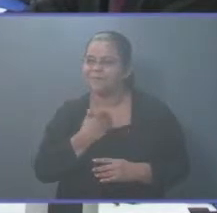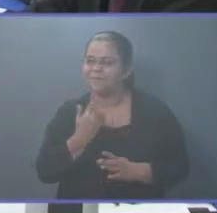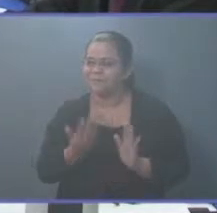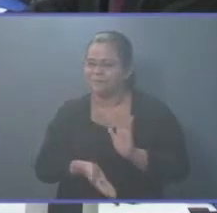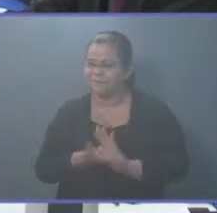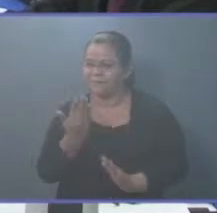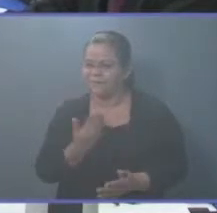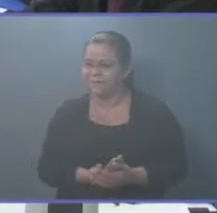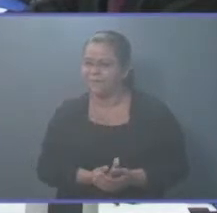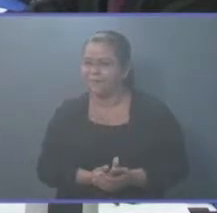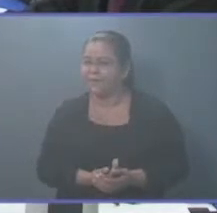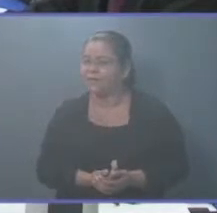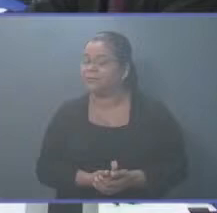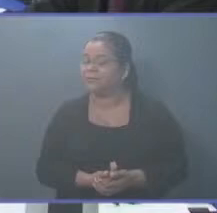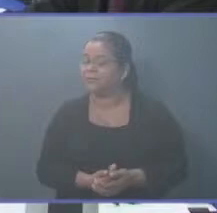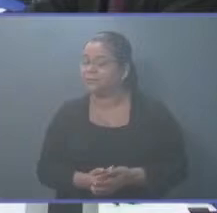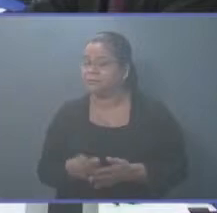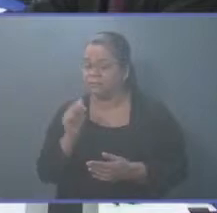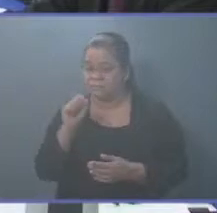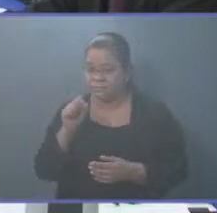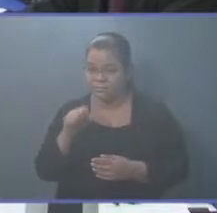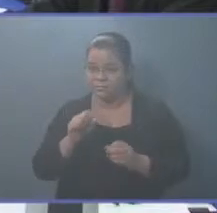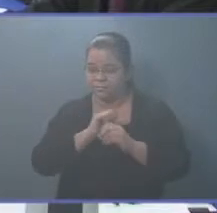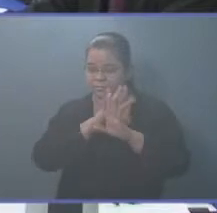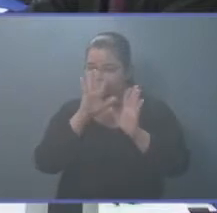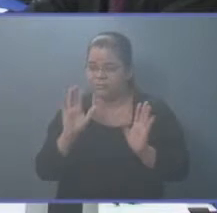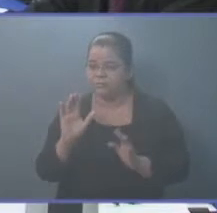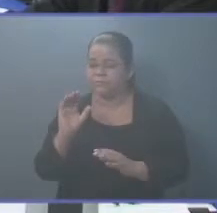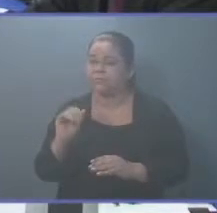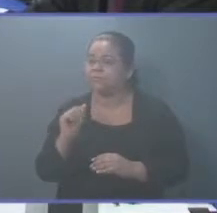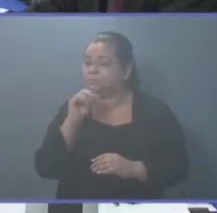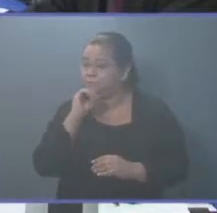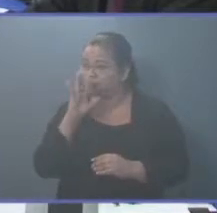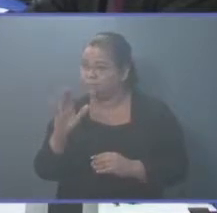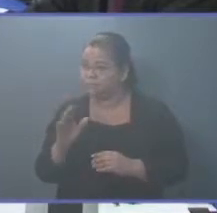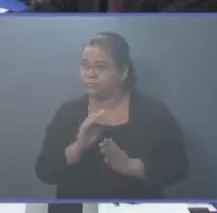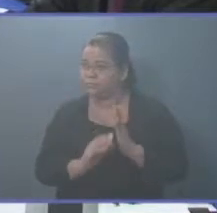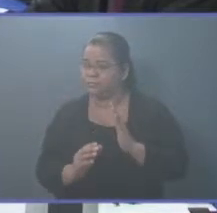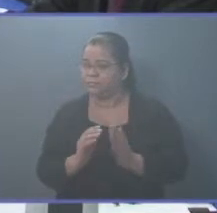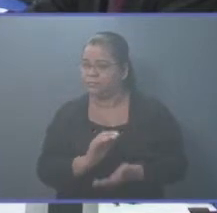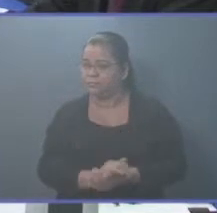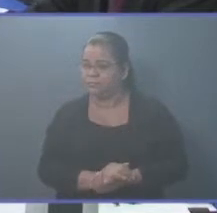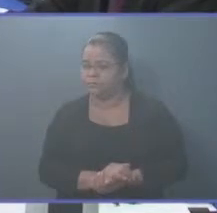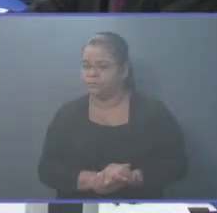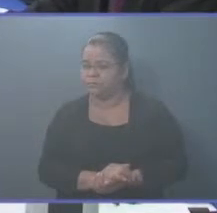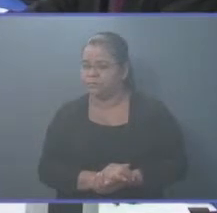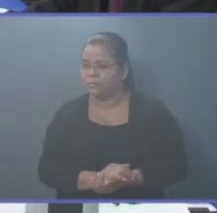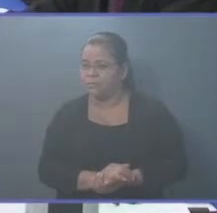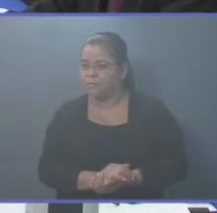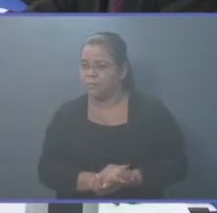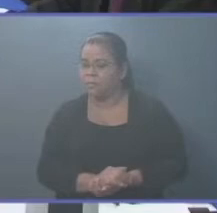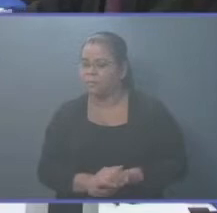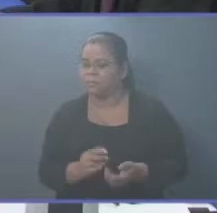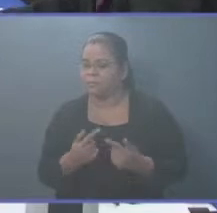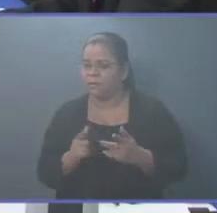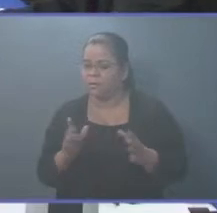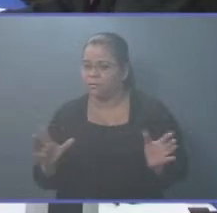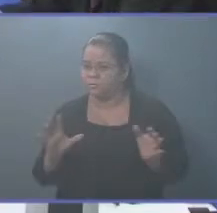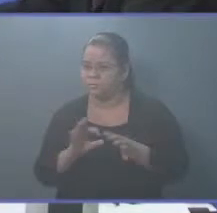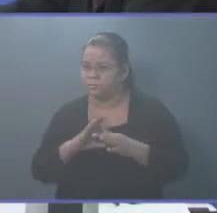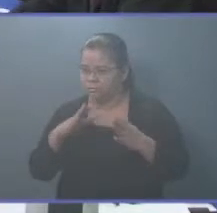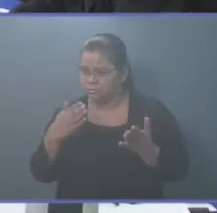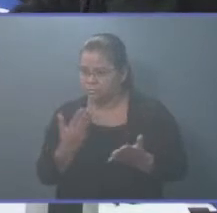delitos. en el acápite, No. no, ya en el contenido. Sí, la unidad especializada Ujú. de delitos